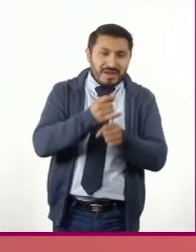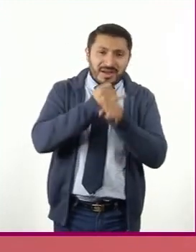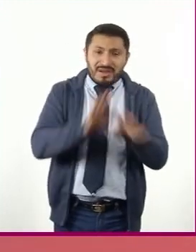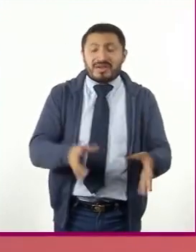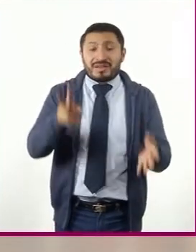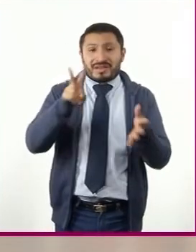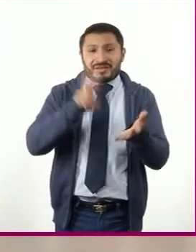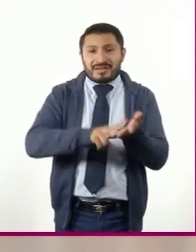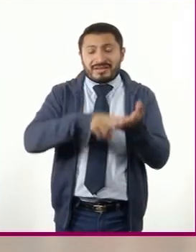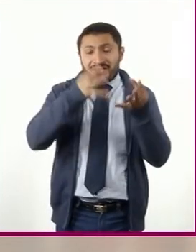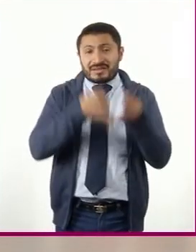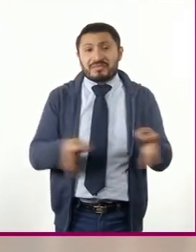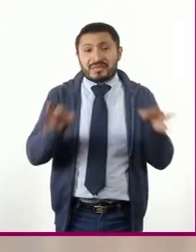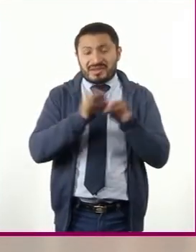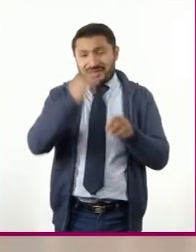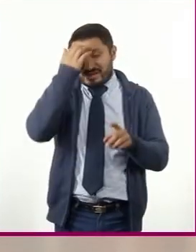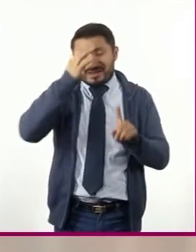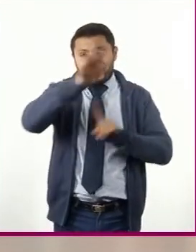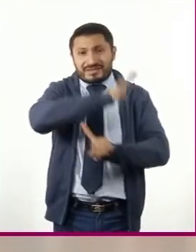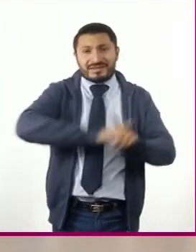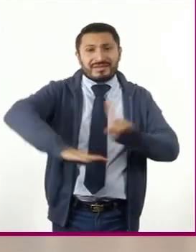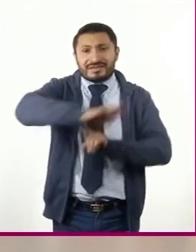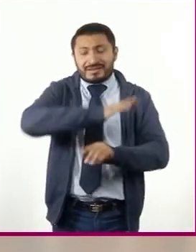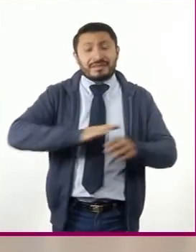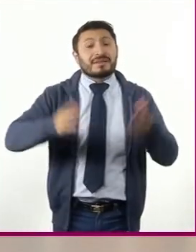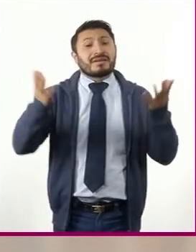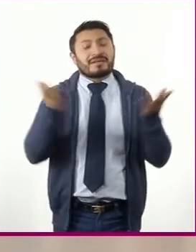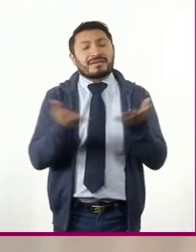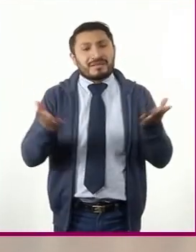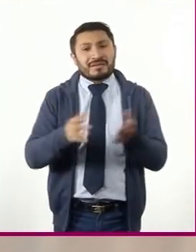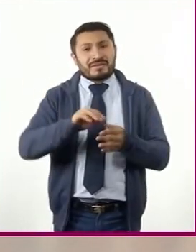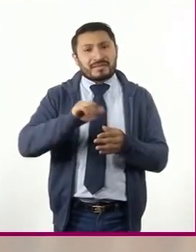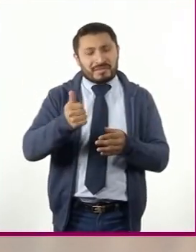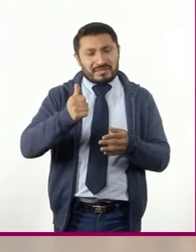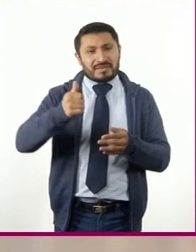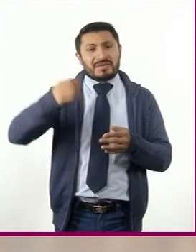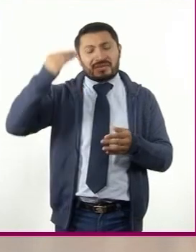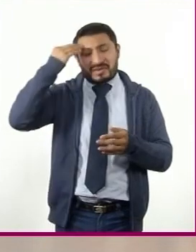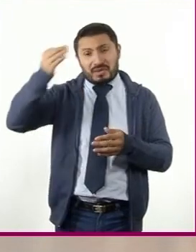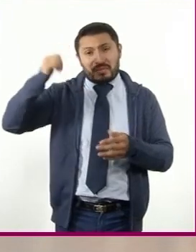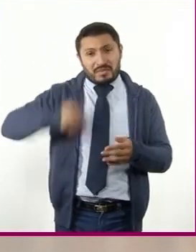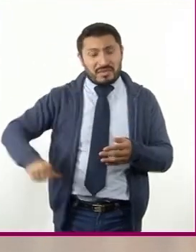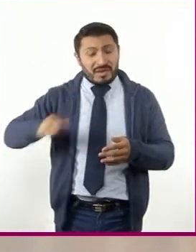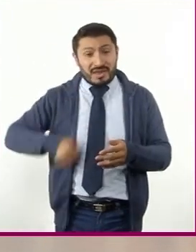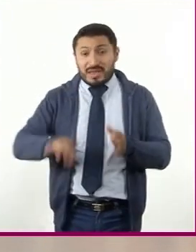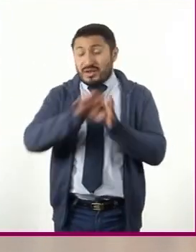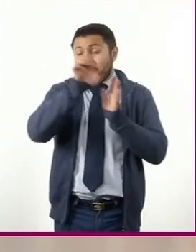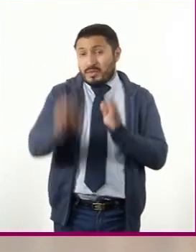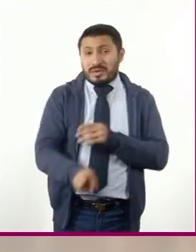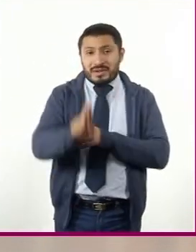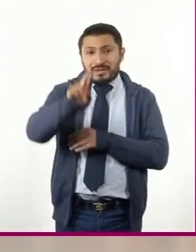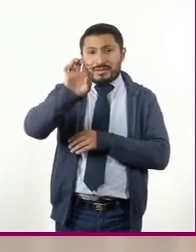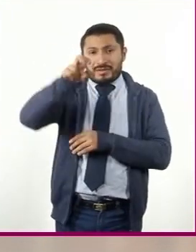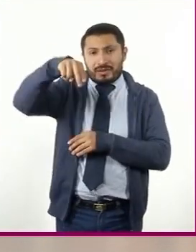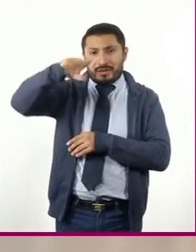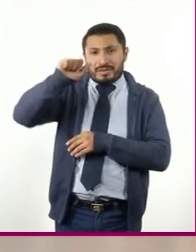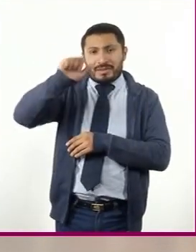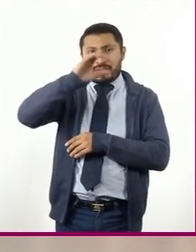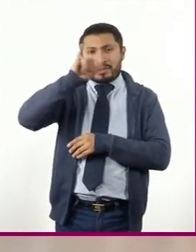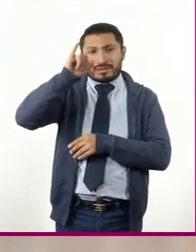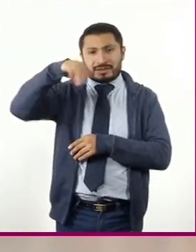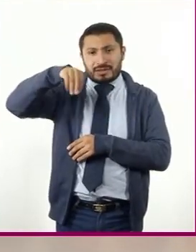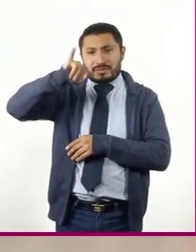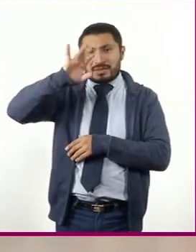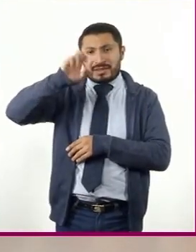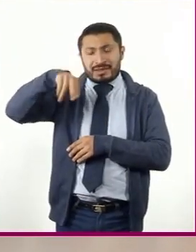el contexto en que se realizaron las obras de otras épocas, en este caso del Renacimiento. A través